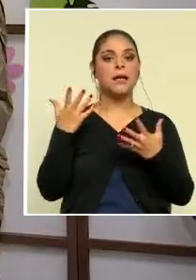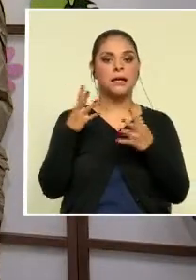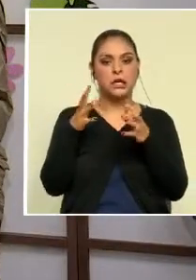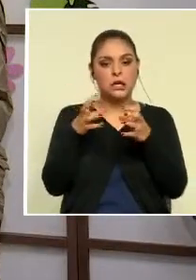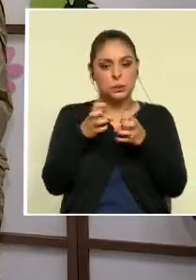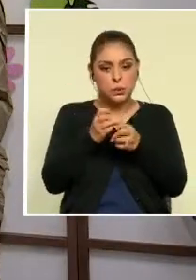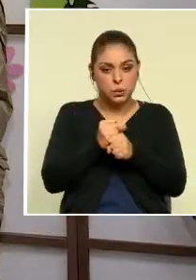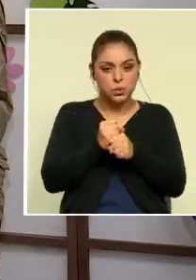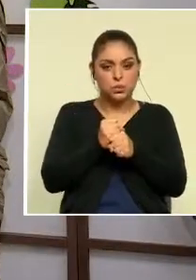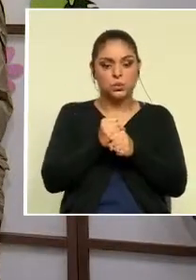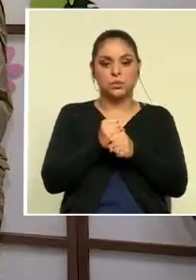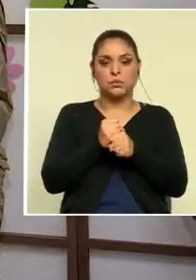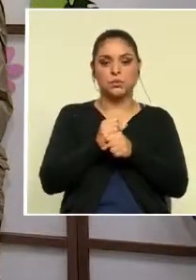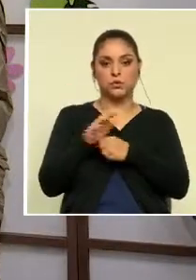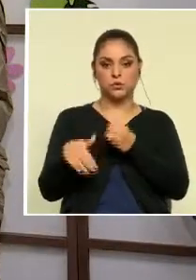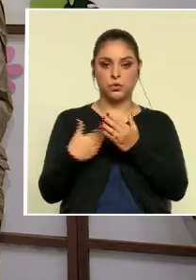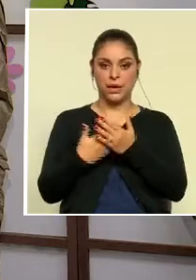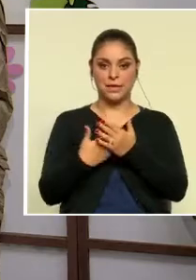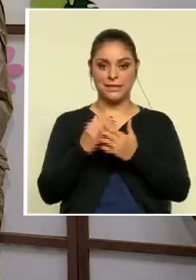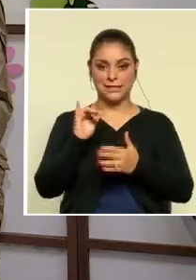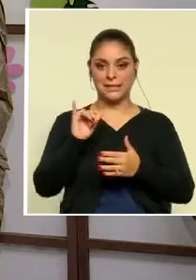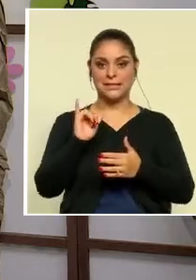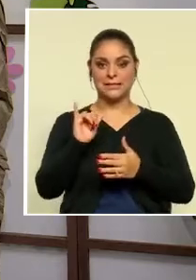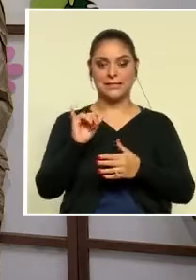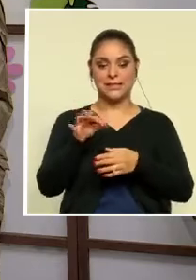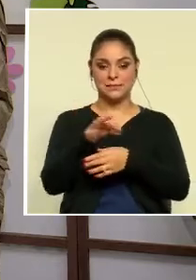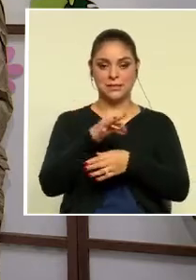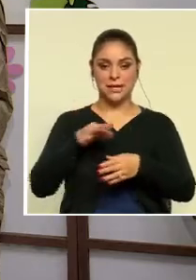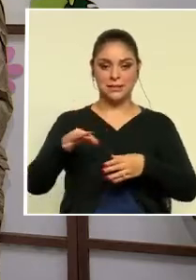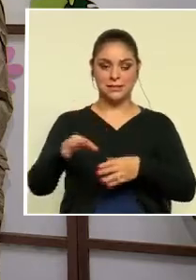conjunten todas esas semillas